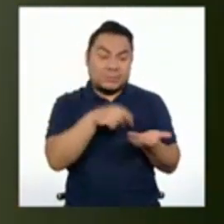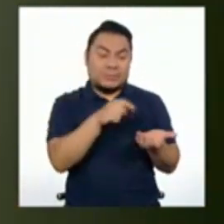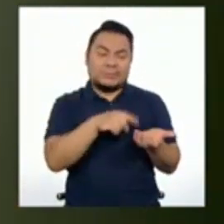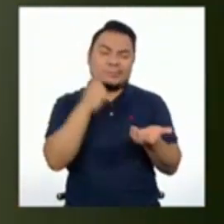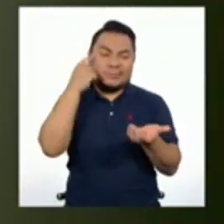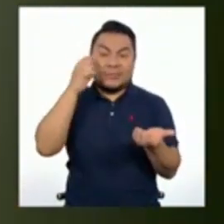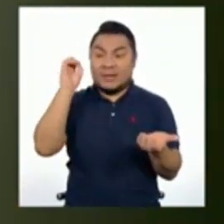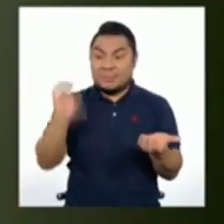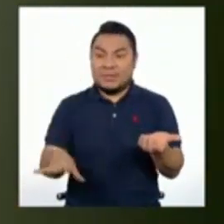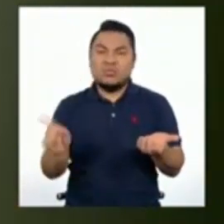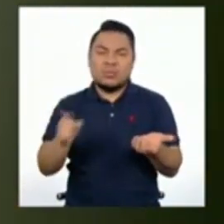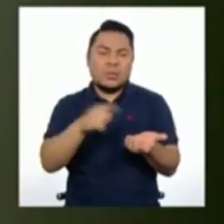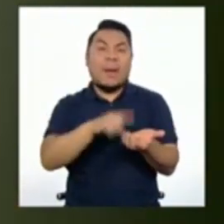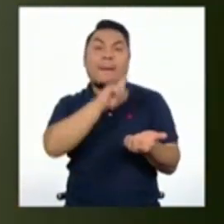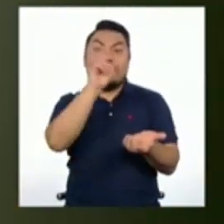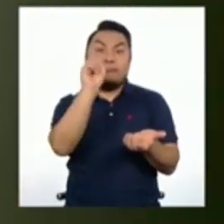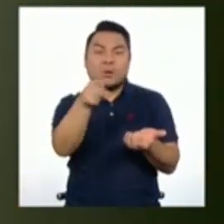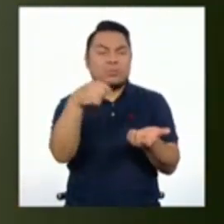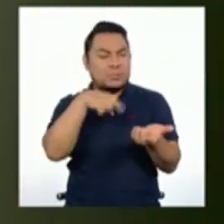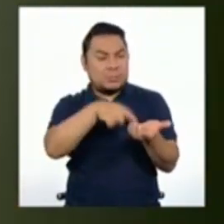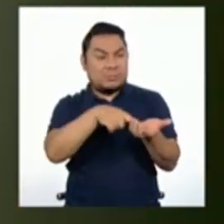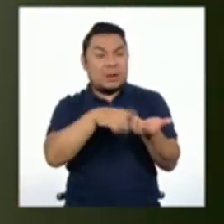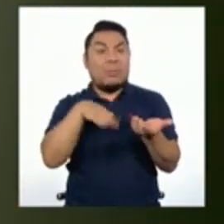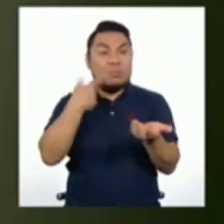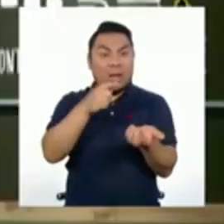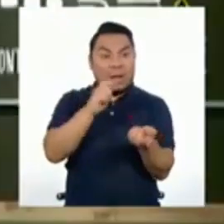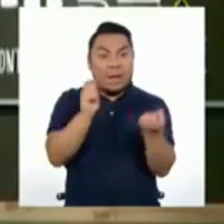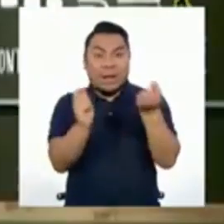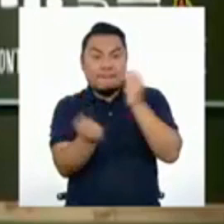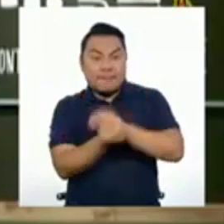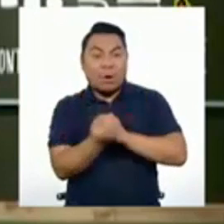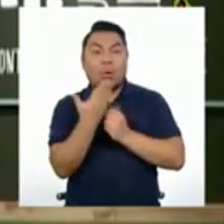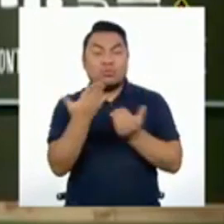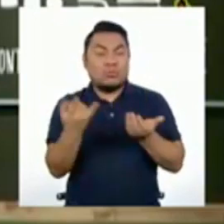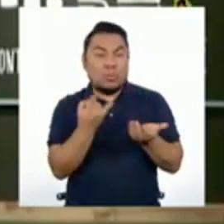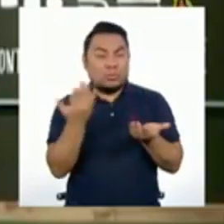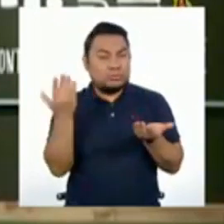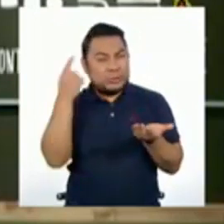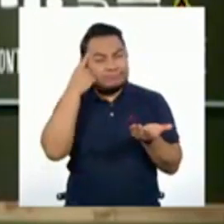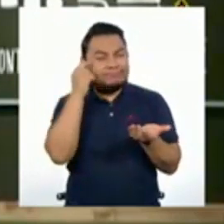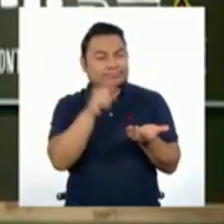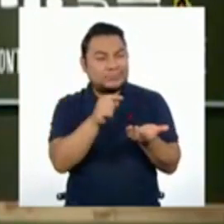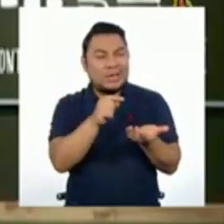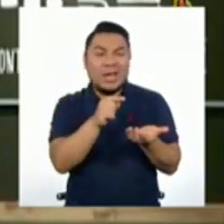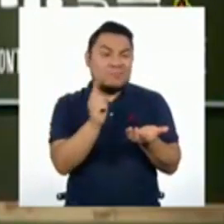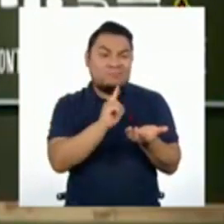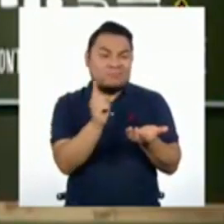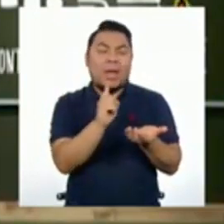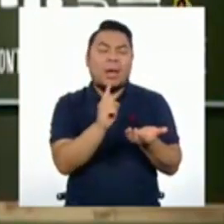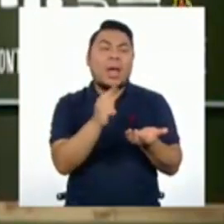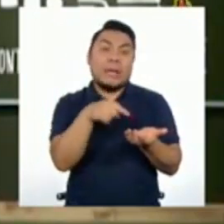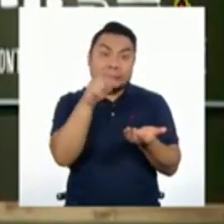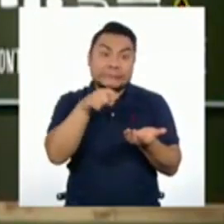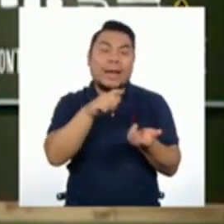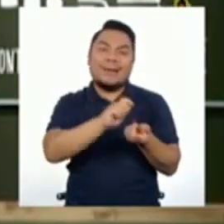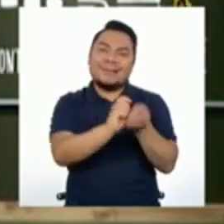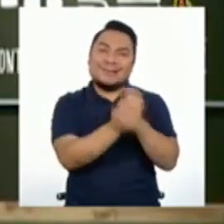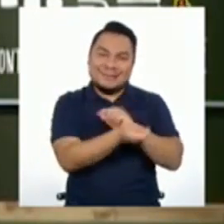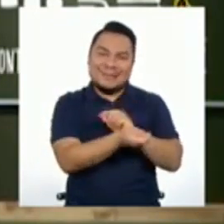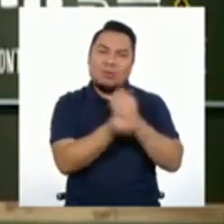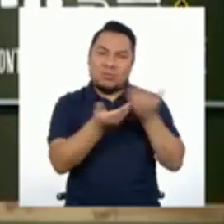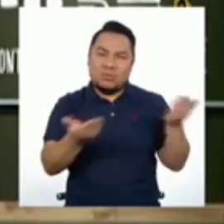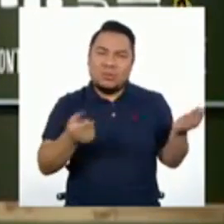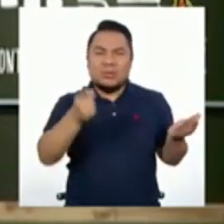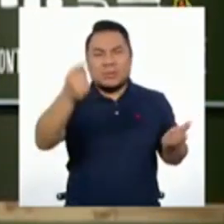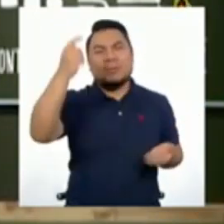puedo utilizar para otra cosa o si sus materiales se pueden reciclar. Es muy importante que tomemos conciencia de